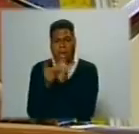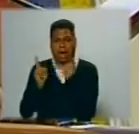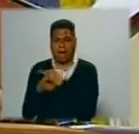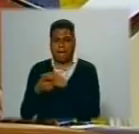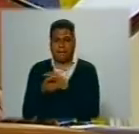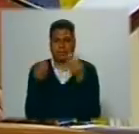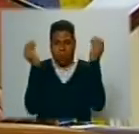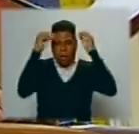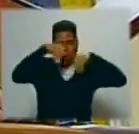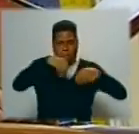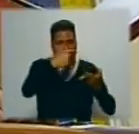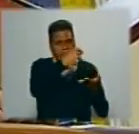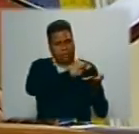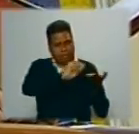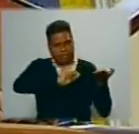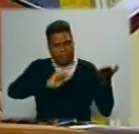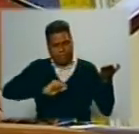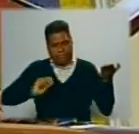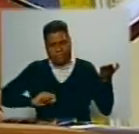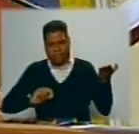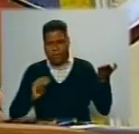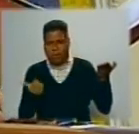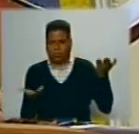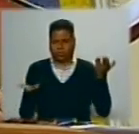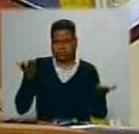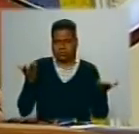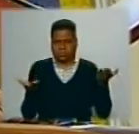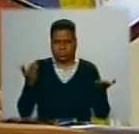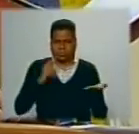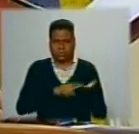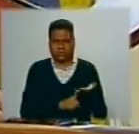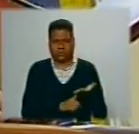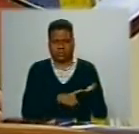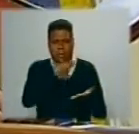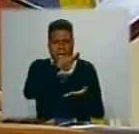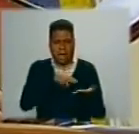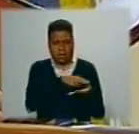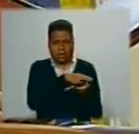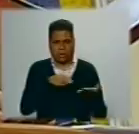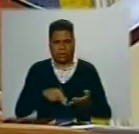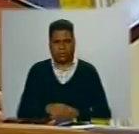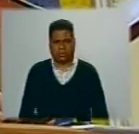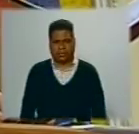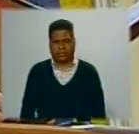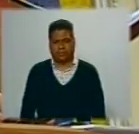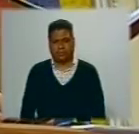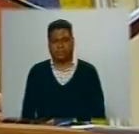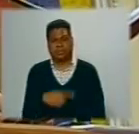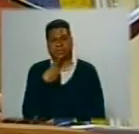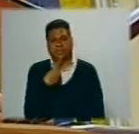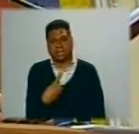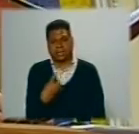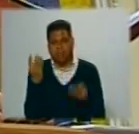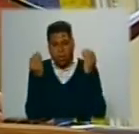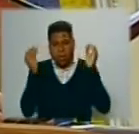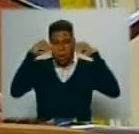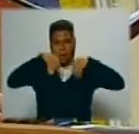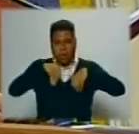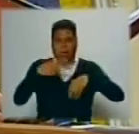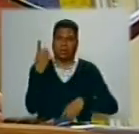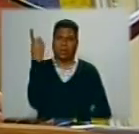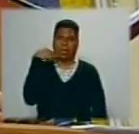tratados y laudos arbitrales no viciados de nulidad. Considerando que el Acuerdo de Ginebra vigente